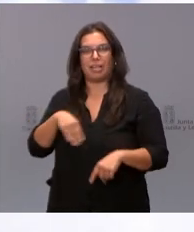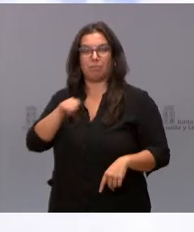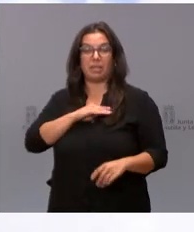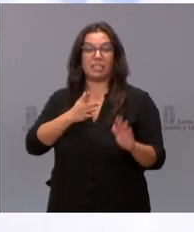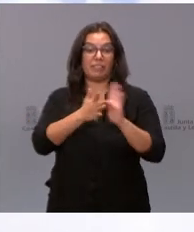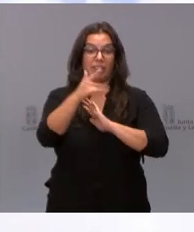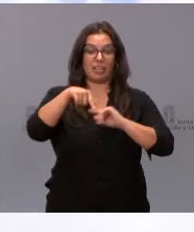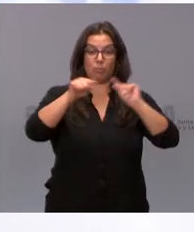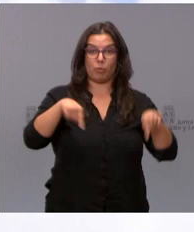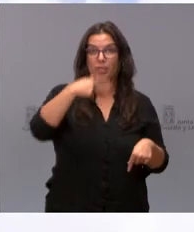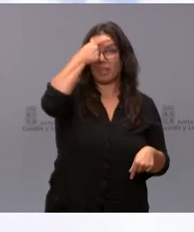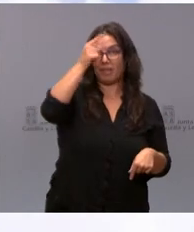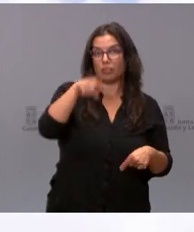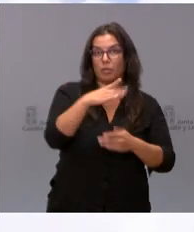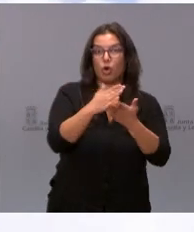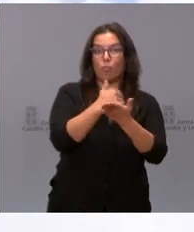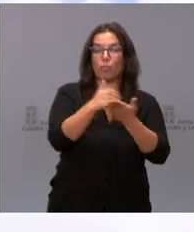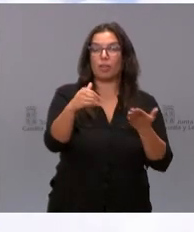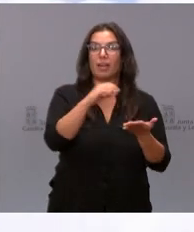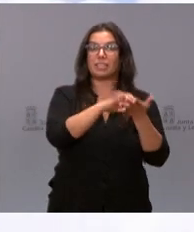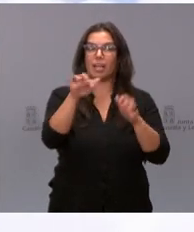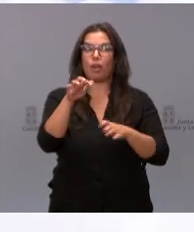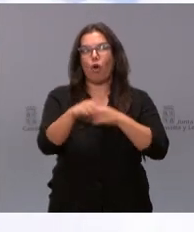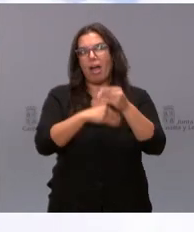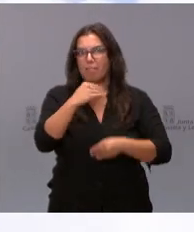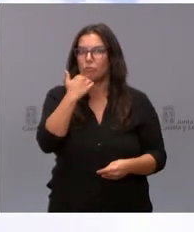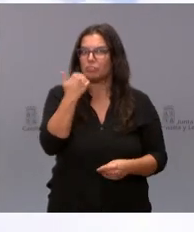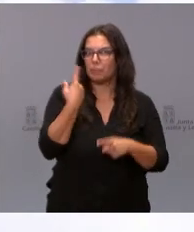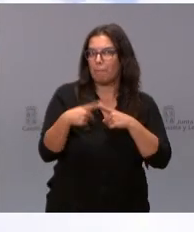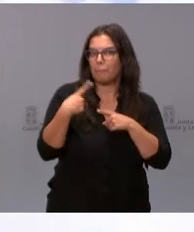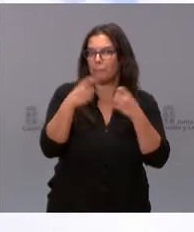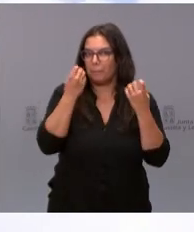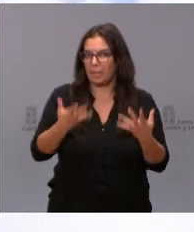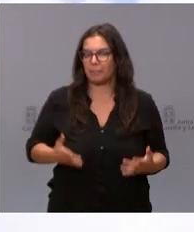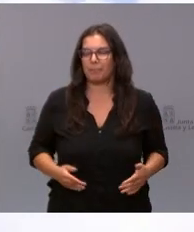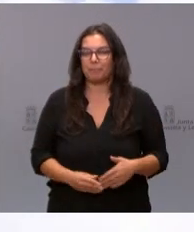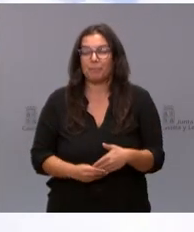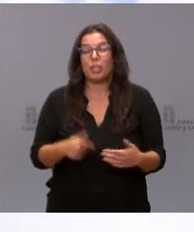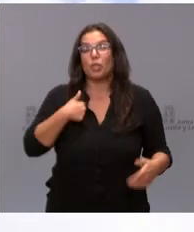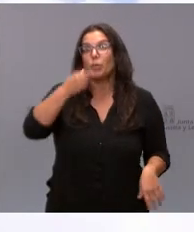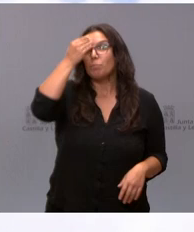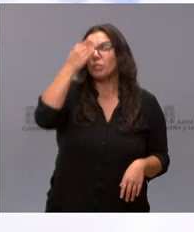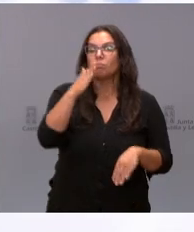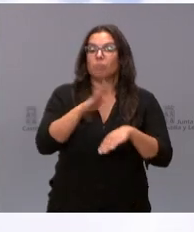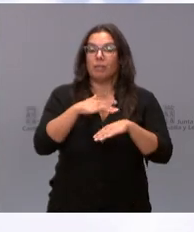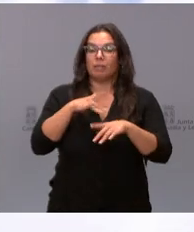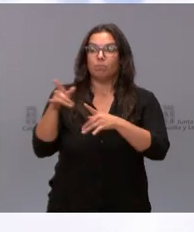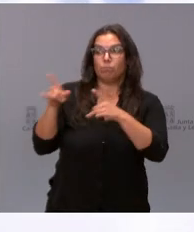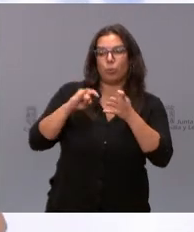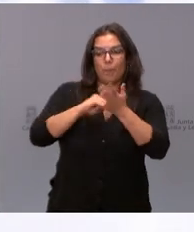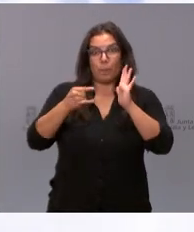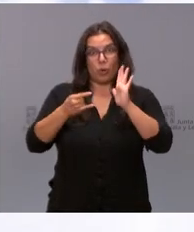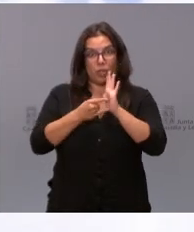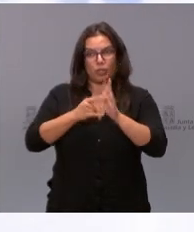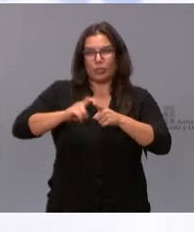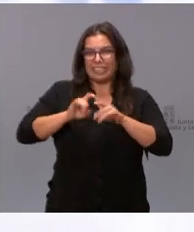la comunidad autónoma de castilla y león' yo creo que para atraer un proyecto de estas características